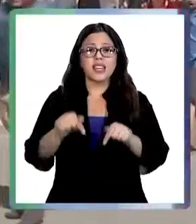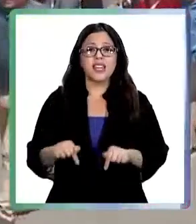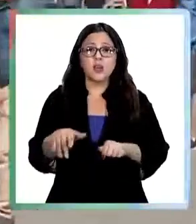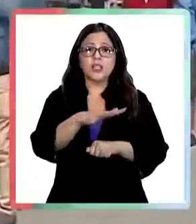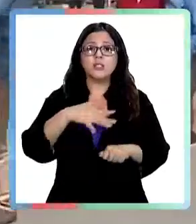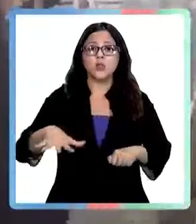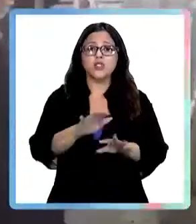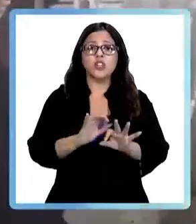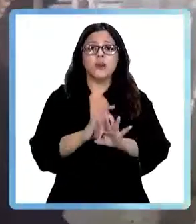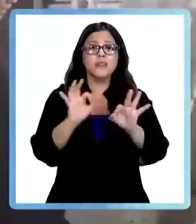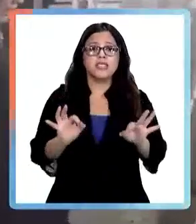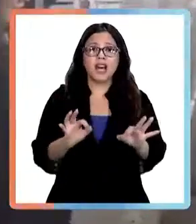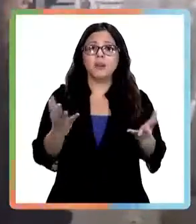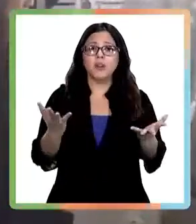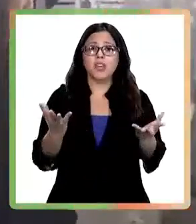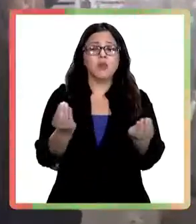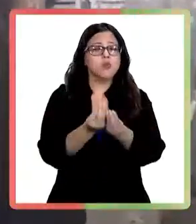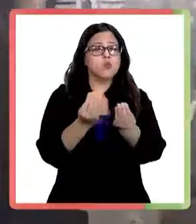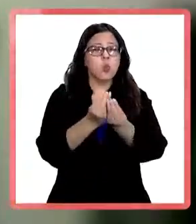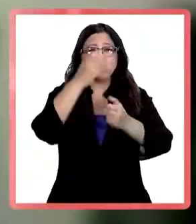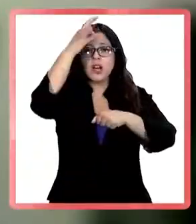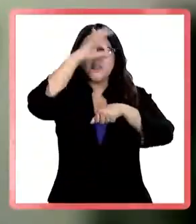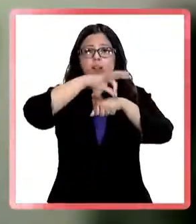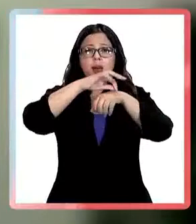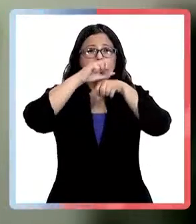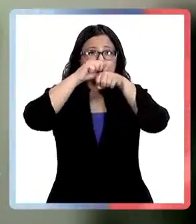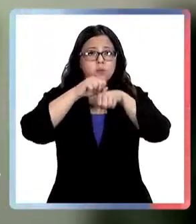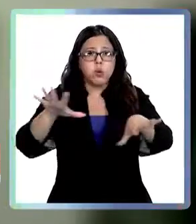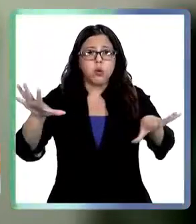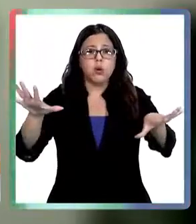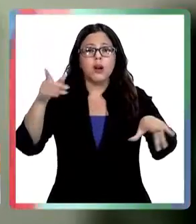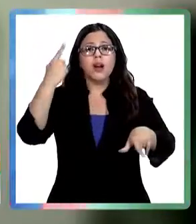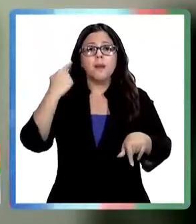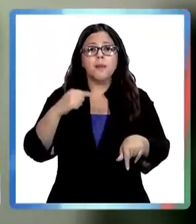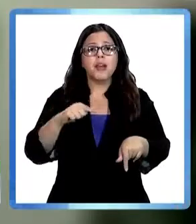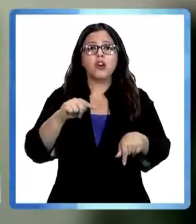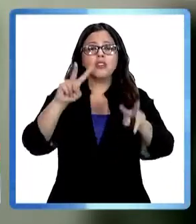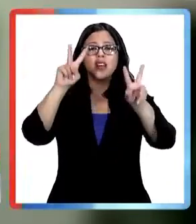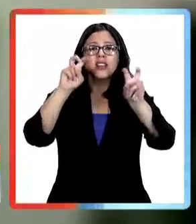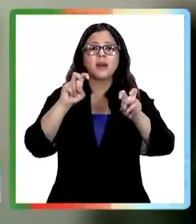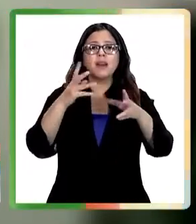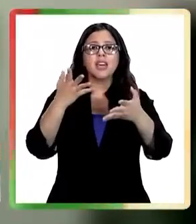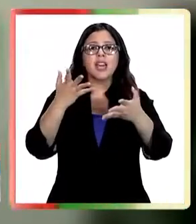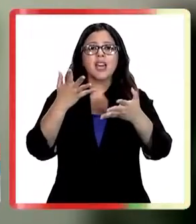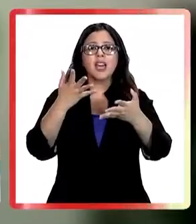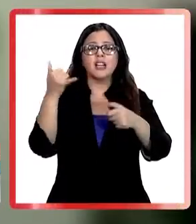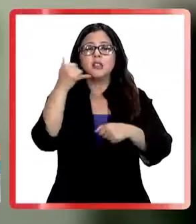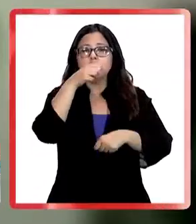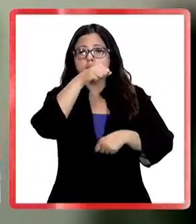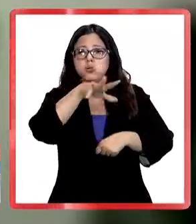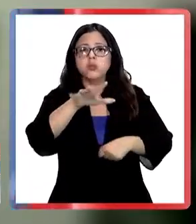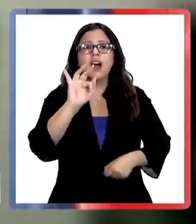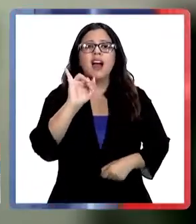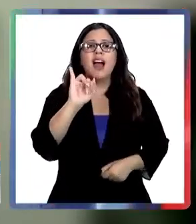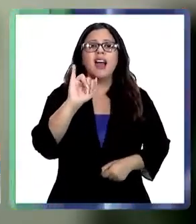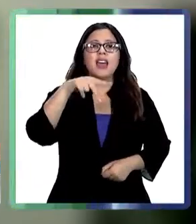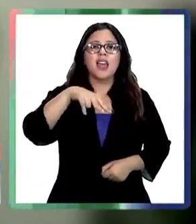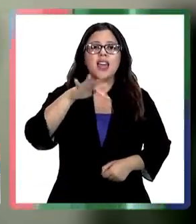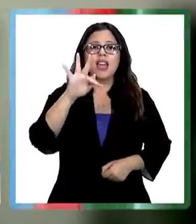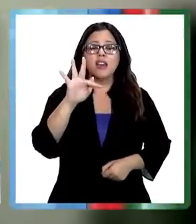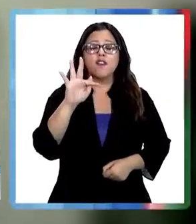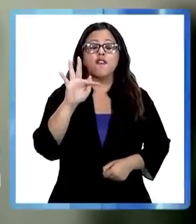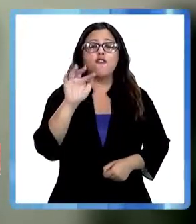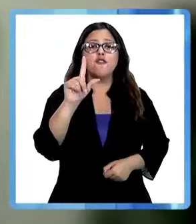porque estamos con mucha circulación viral, predominantemente influenza, en una época en que no es lo